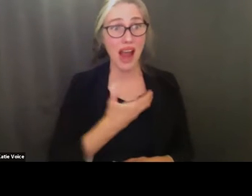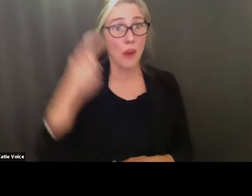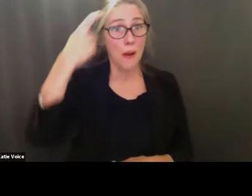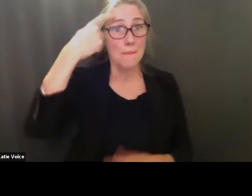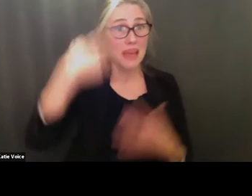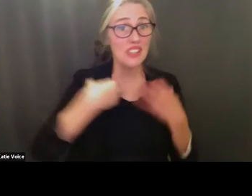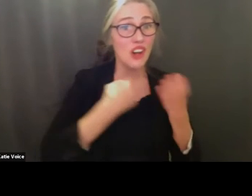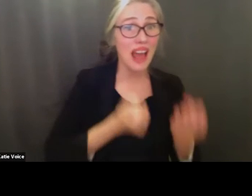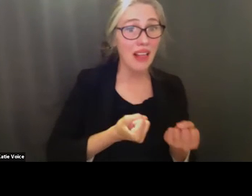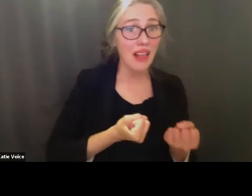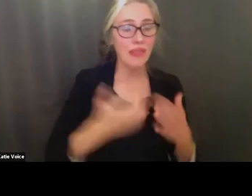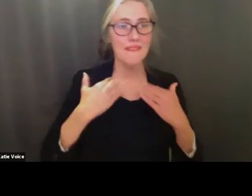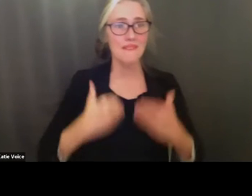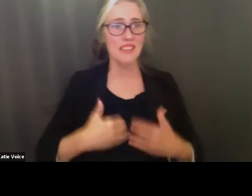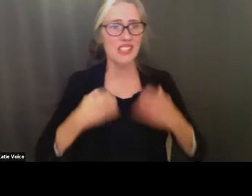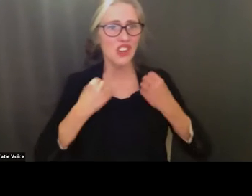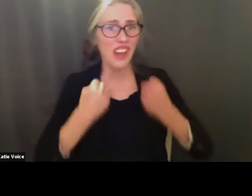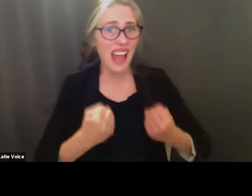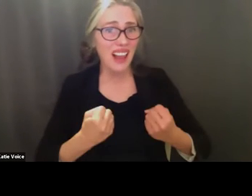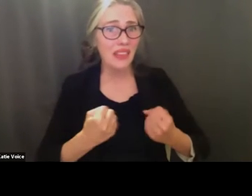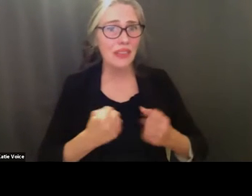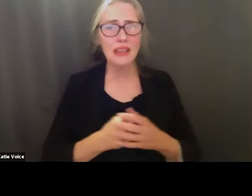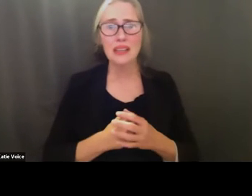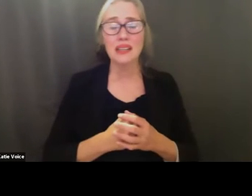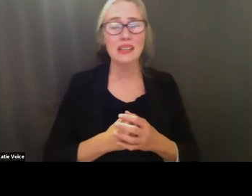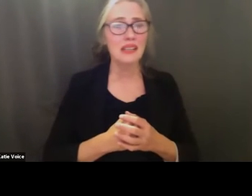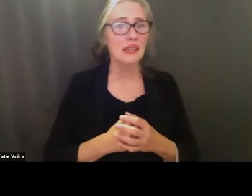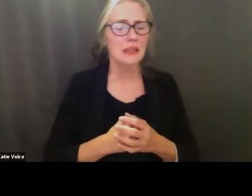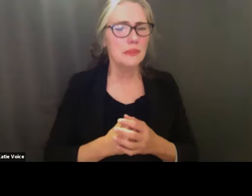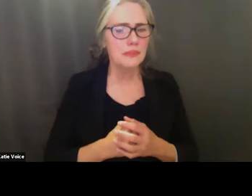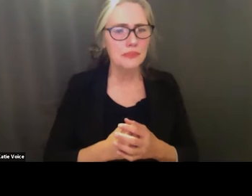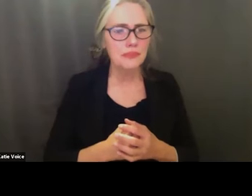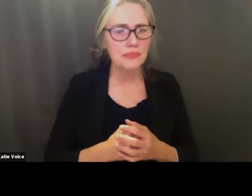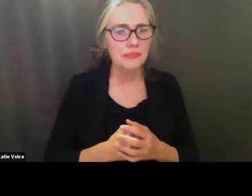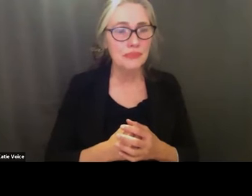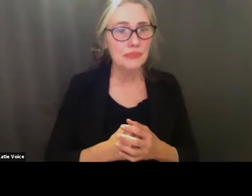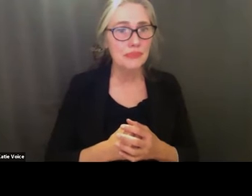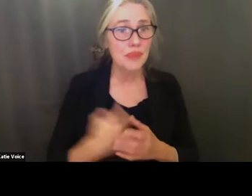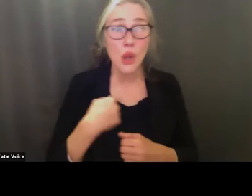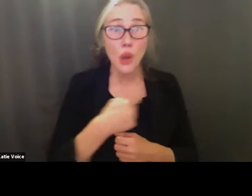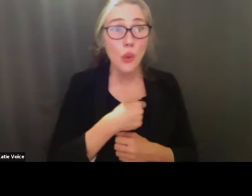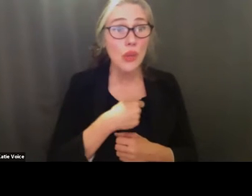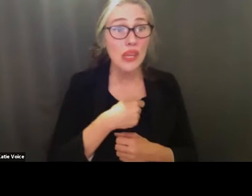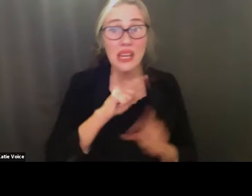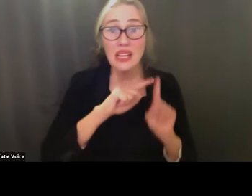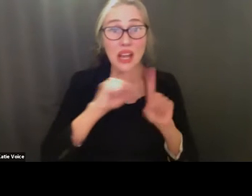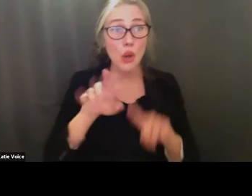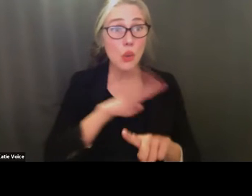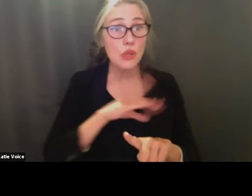primero. Eso es importante. Y no podemos ir al consejo a quejarnos.